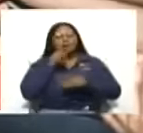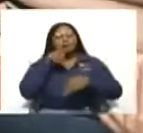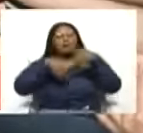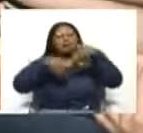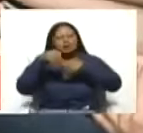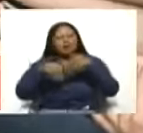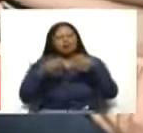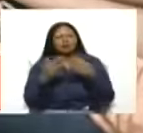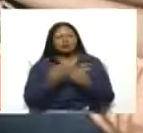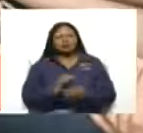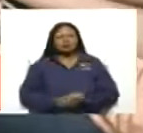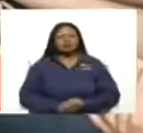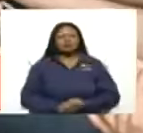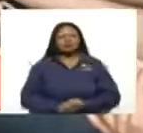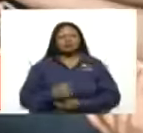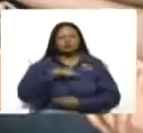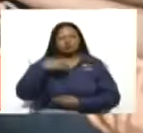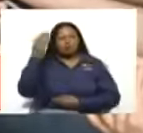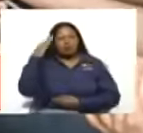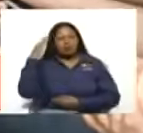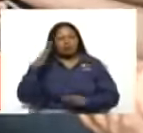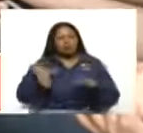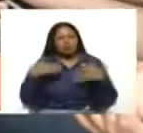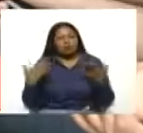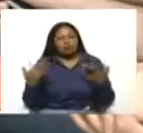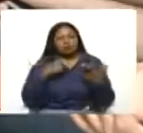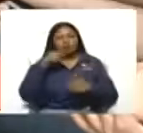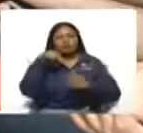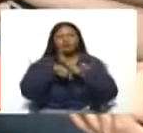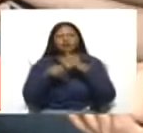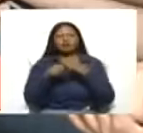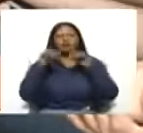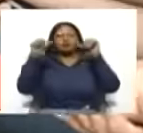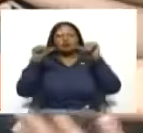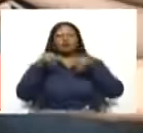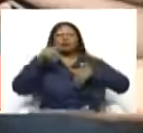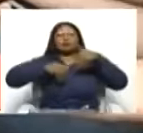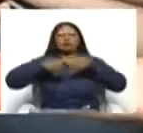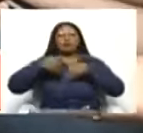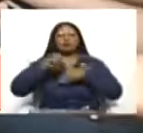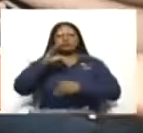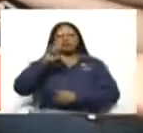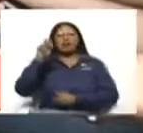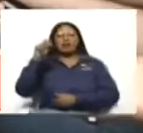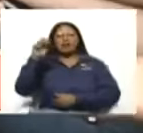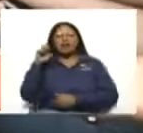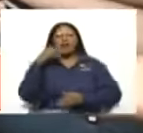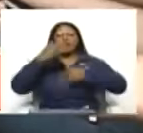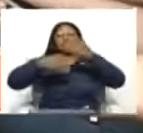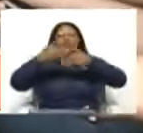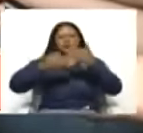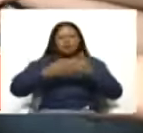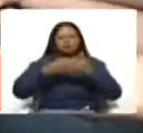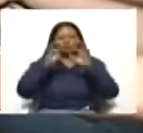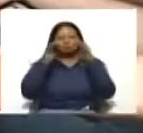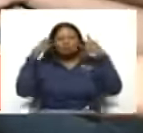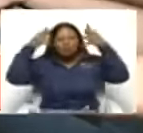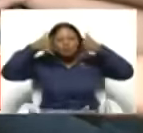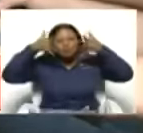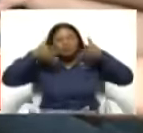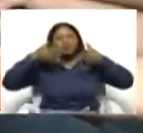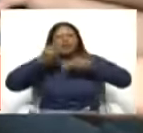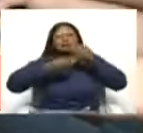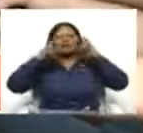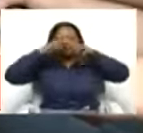y esto lo, ustedes saben que está dentro del cronograma electoral del CNE, constantemente el adiestramiento, porque esto le permite a